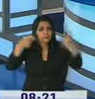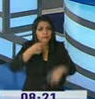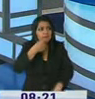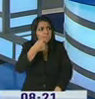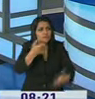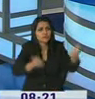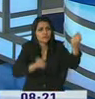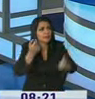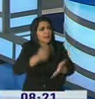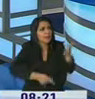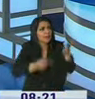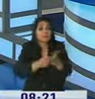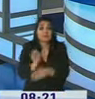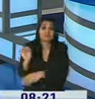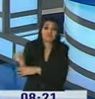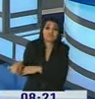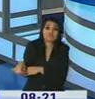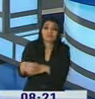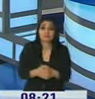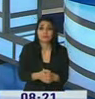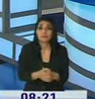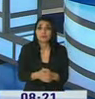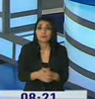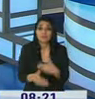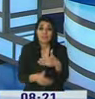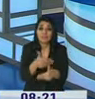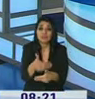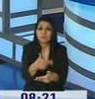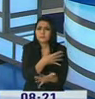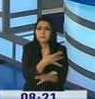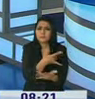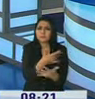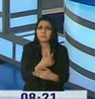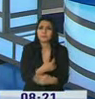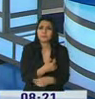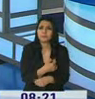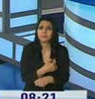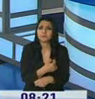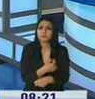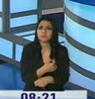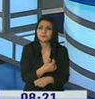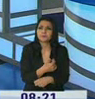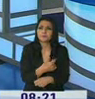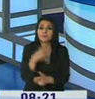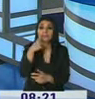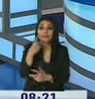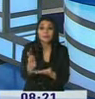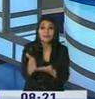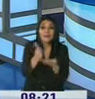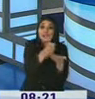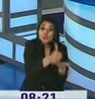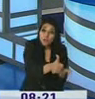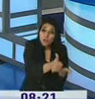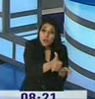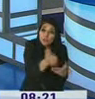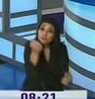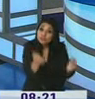bus. No paraba ni bola. Luego el señor el que hace de controlador,